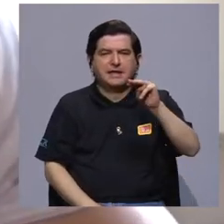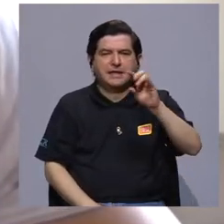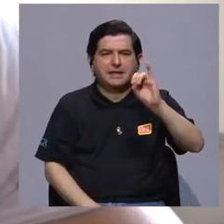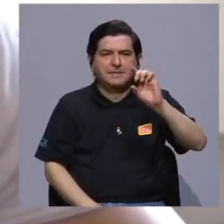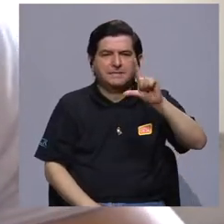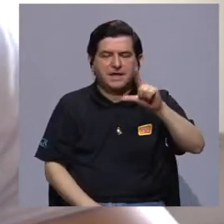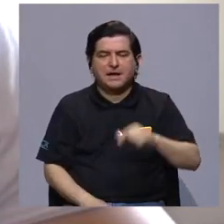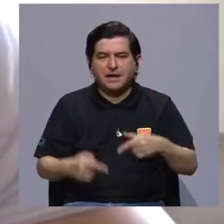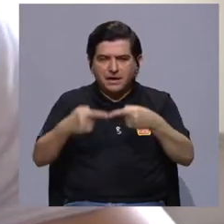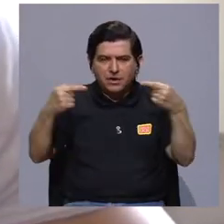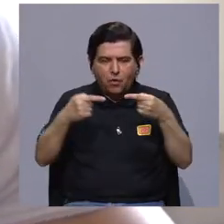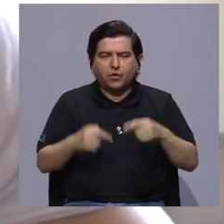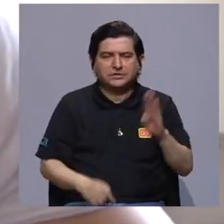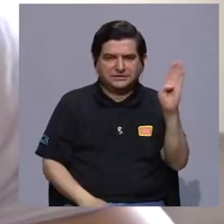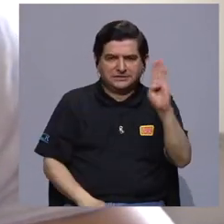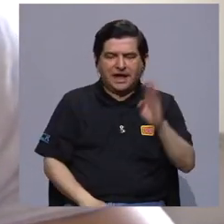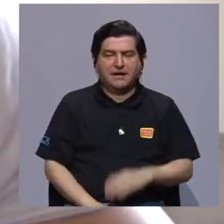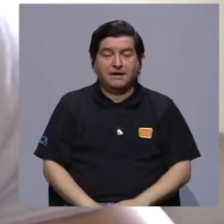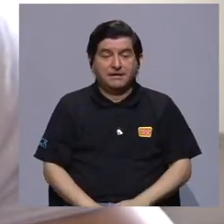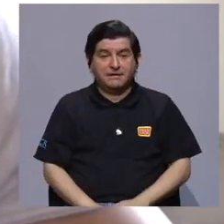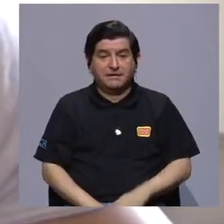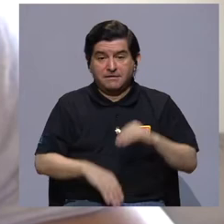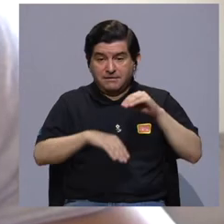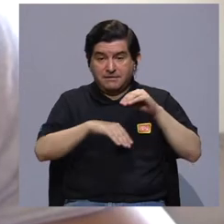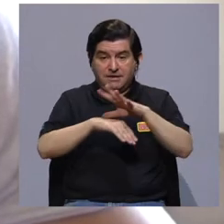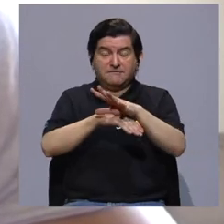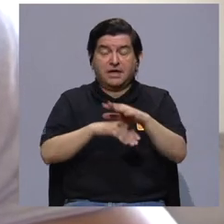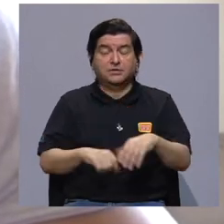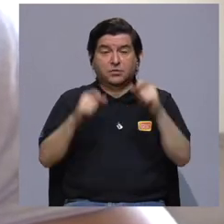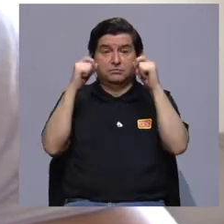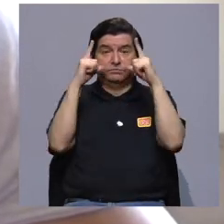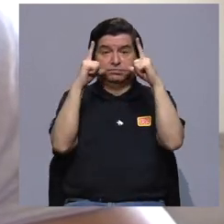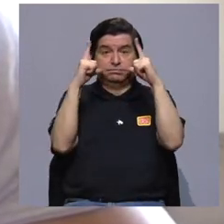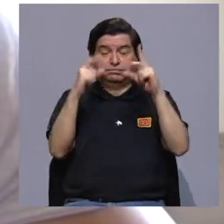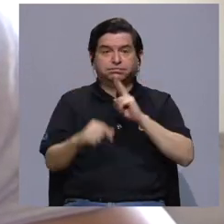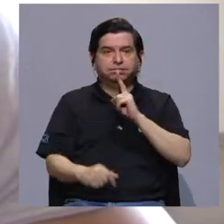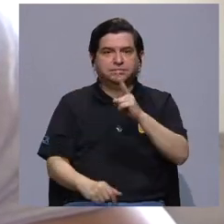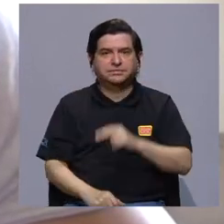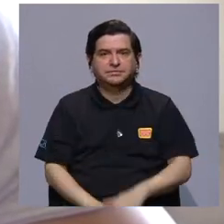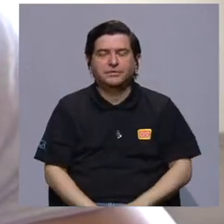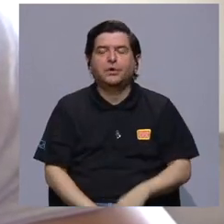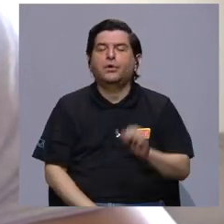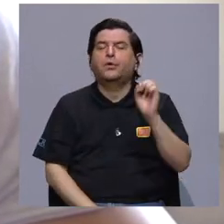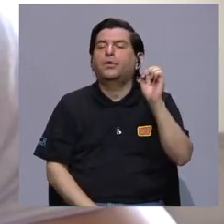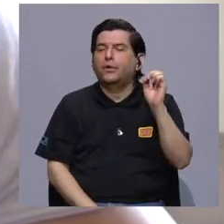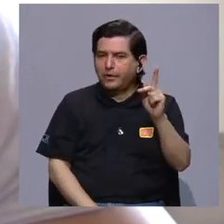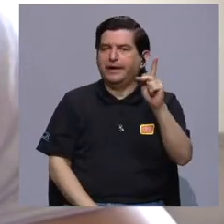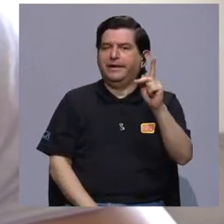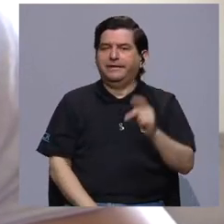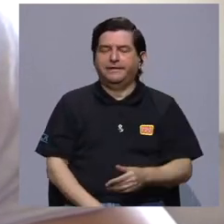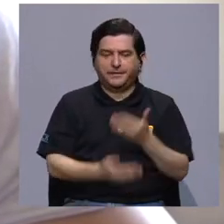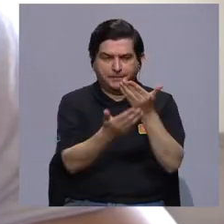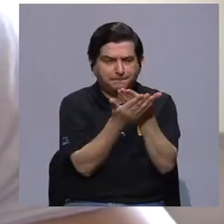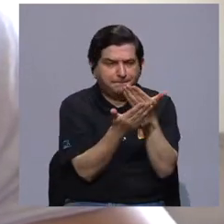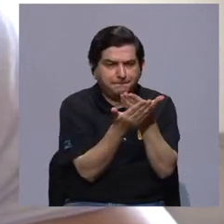bacterias y digamos que el efecto era sorprendente. De ahí que entonces,